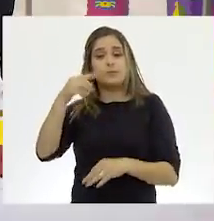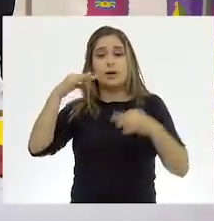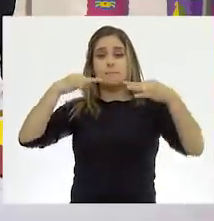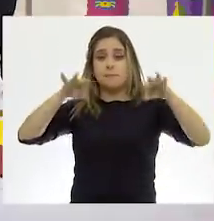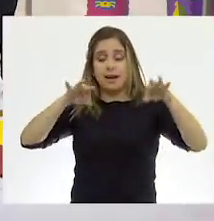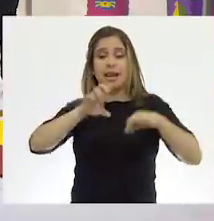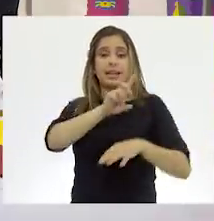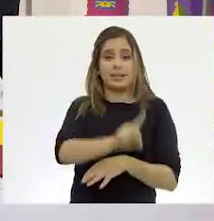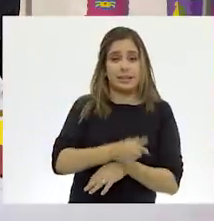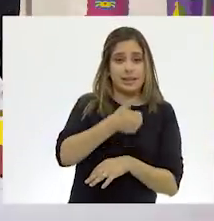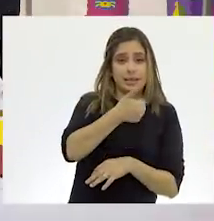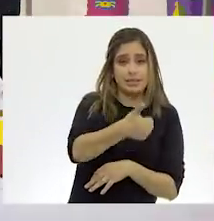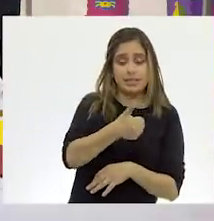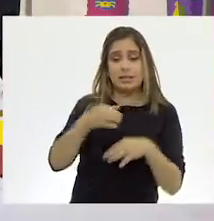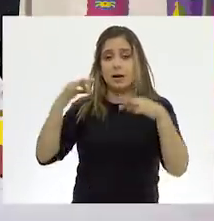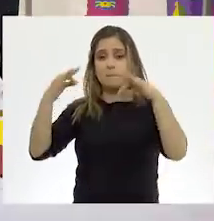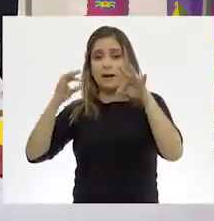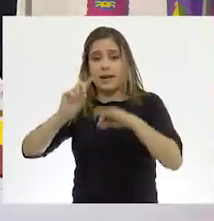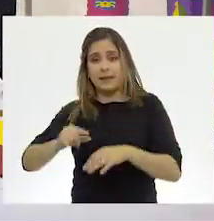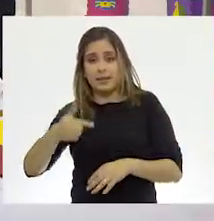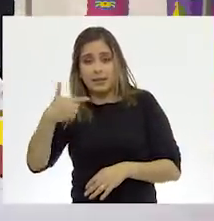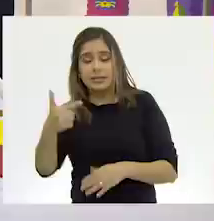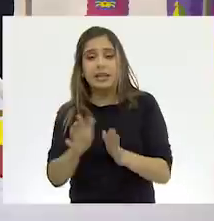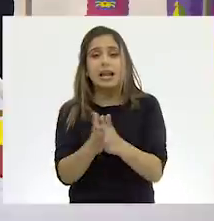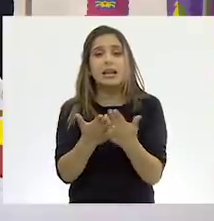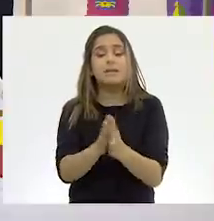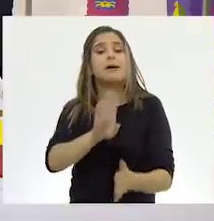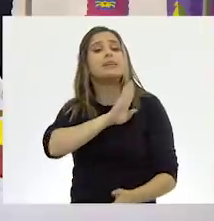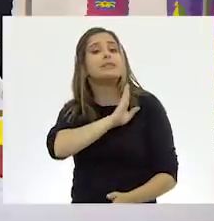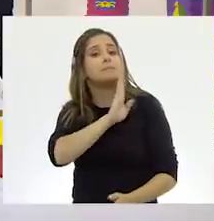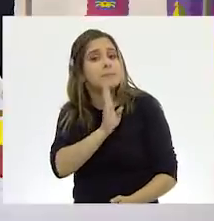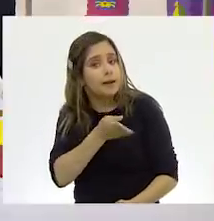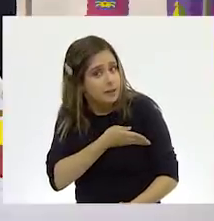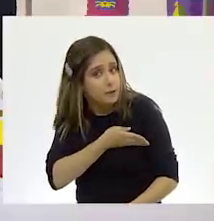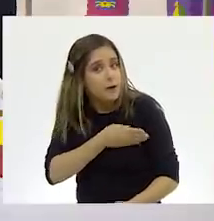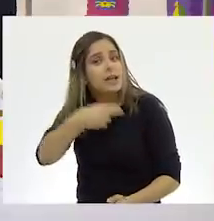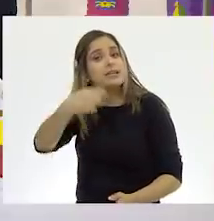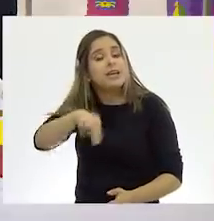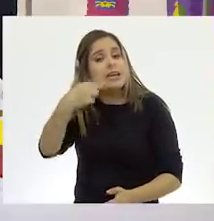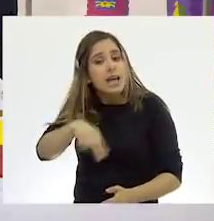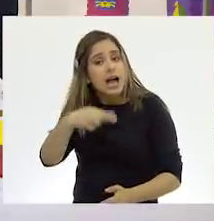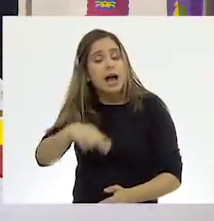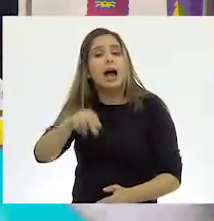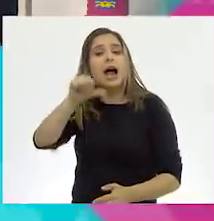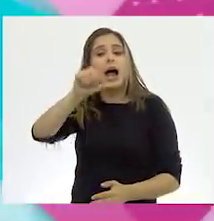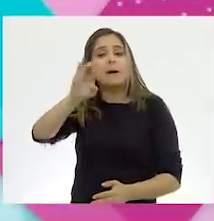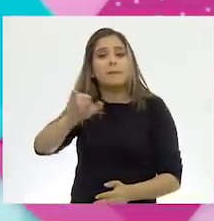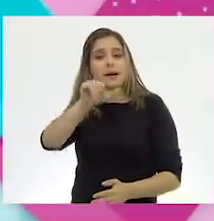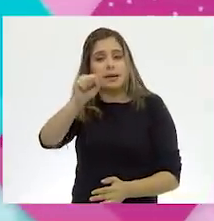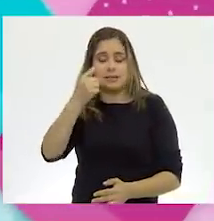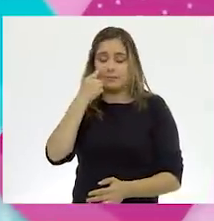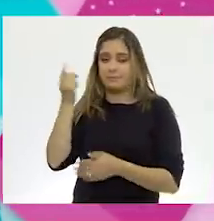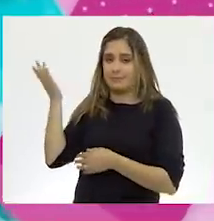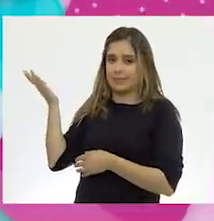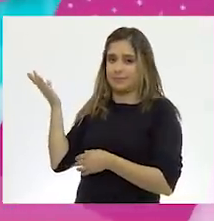36 y 37 de nuestro libro de español Lecturas. Se llama Abejas. Vamos a ver.